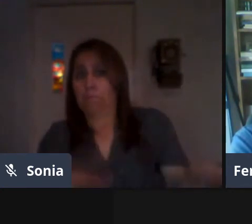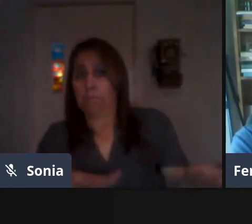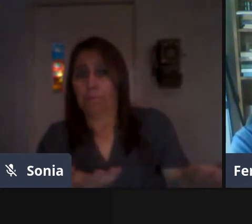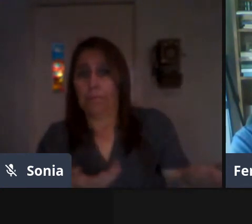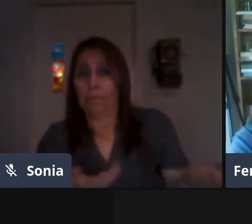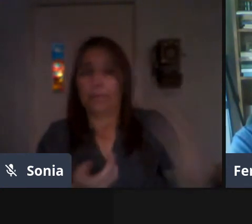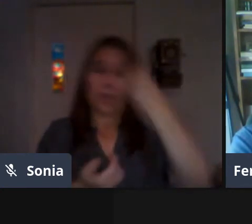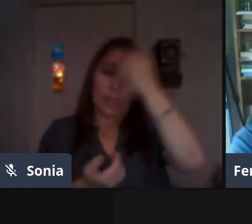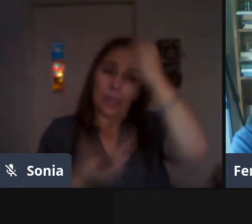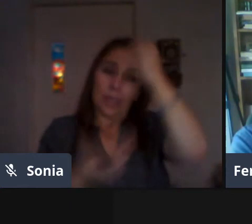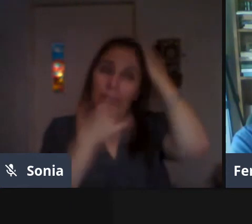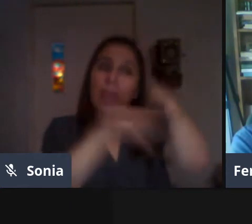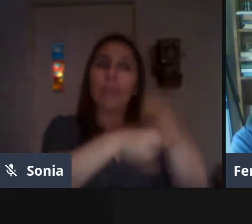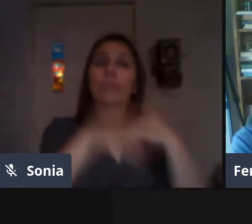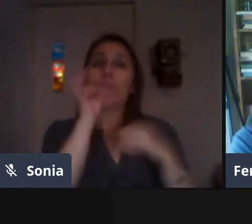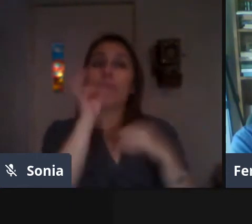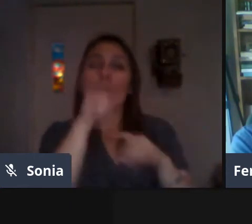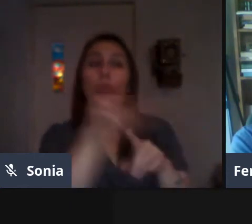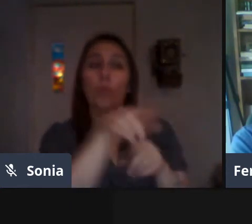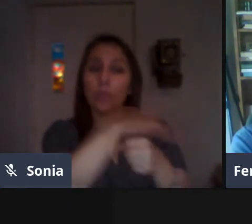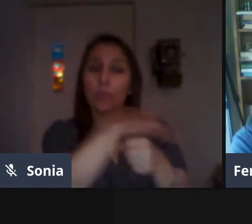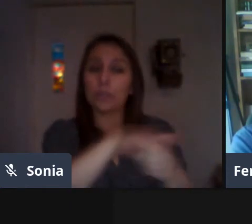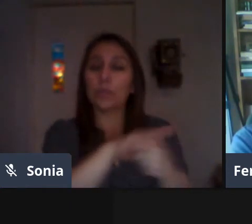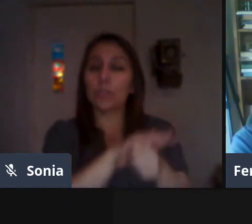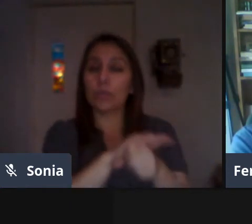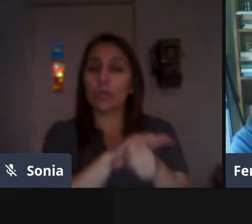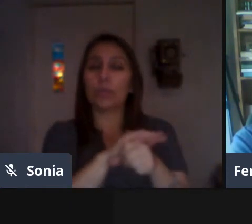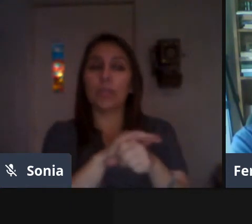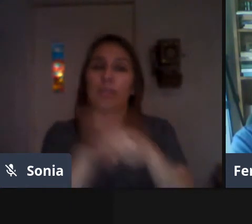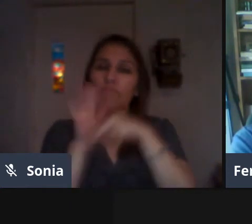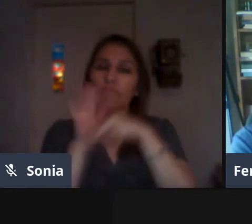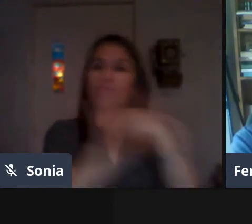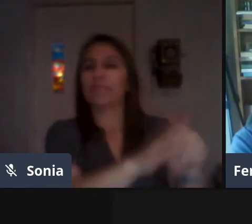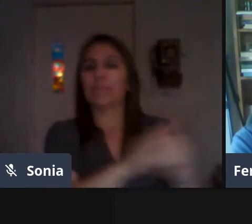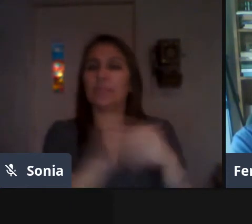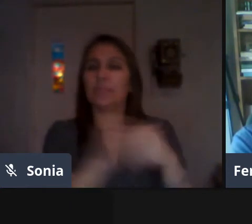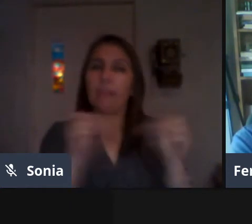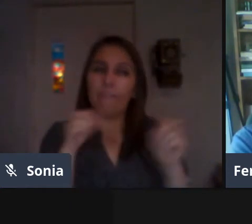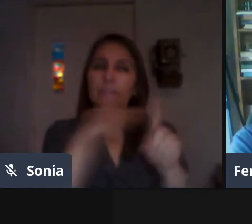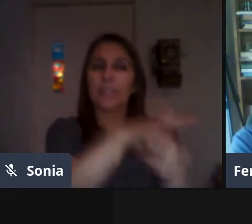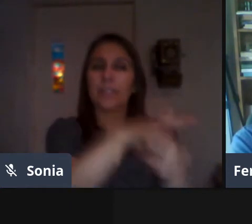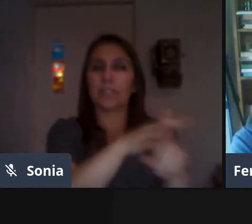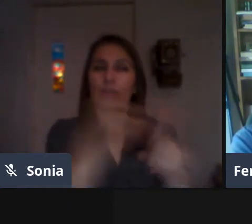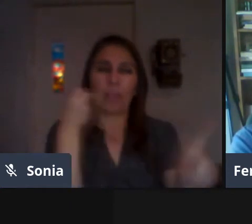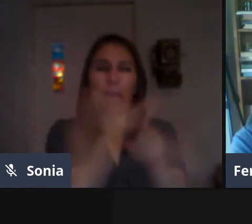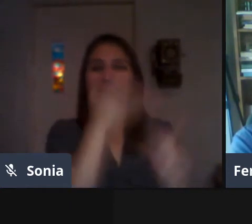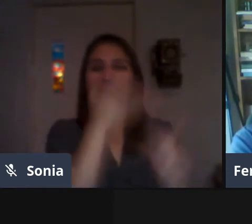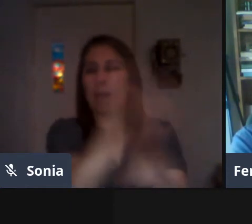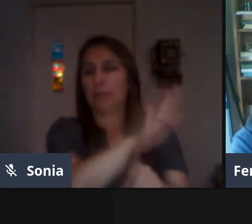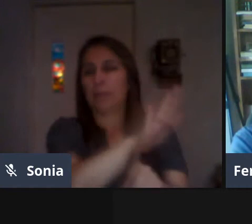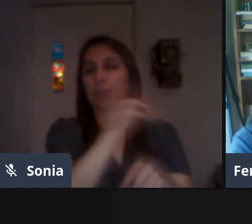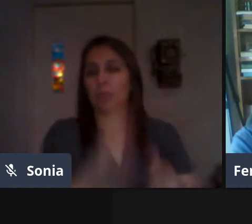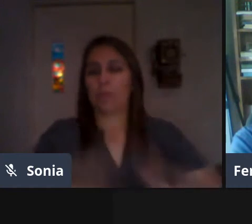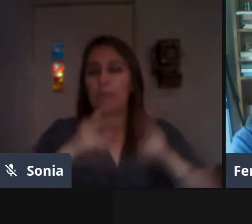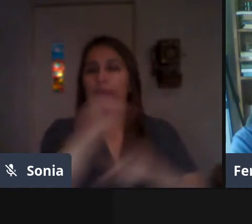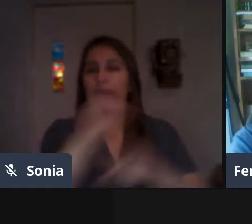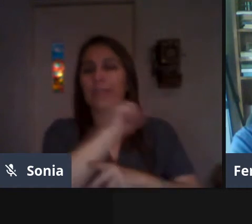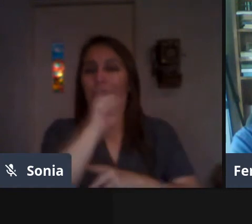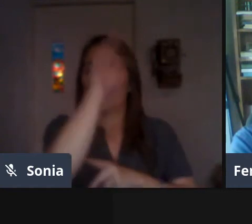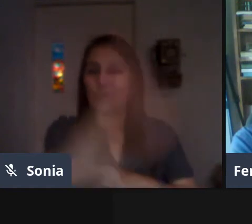situación de vulneración de sus derechos mínimos de sus derechos básicos de sus derechos a lo más importante a la vida